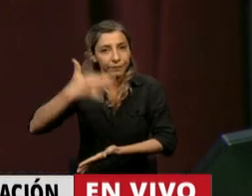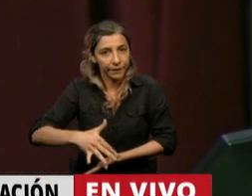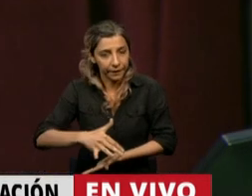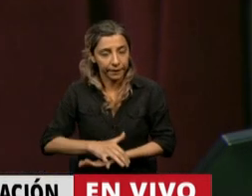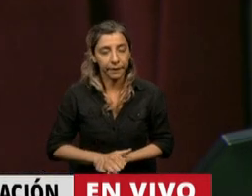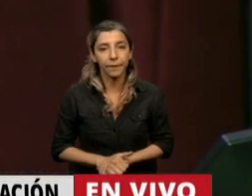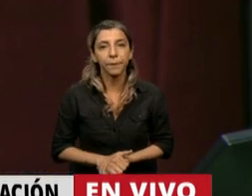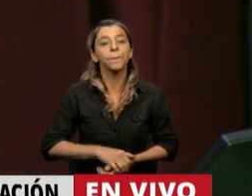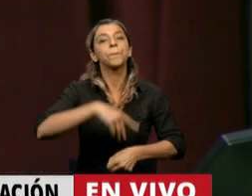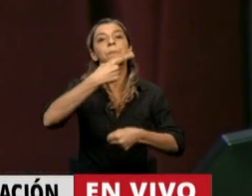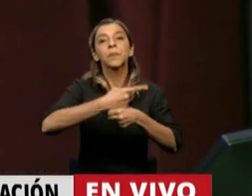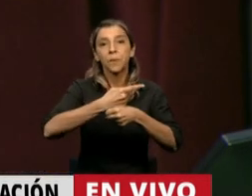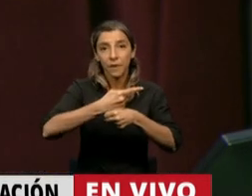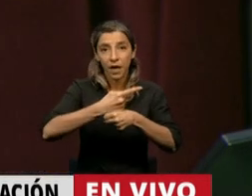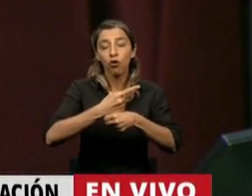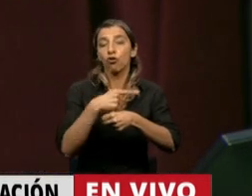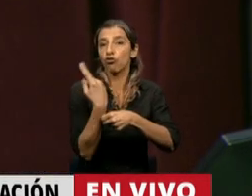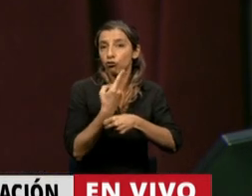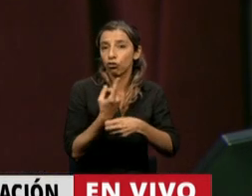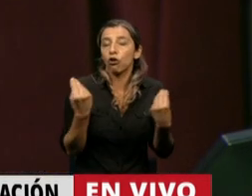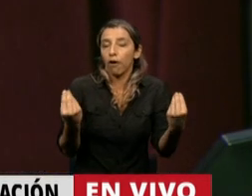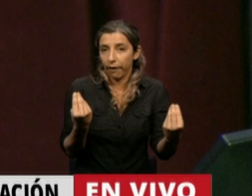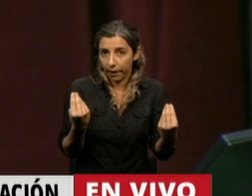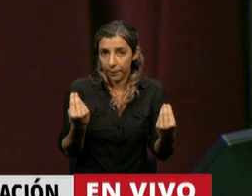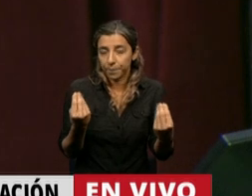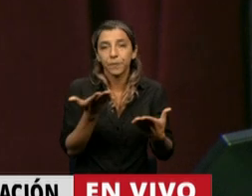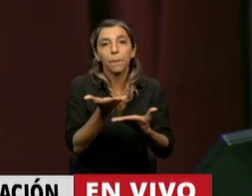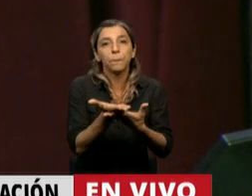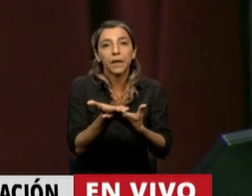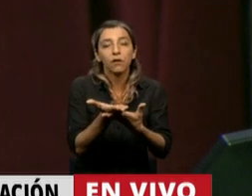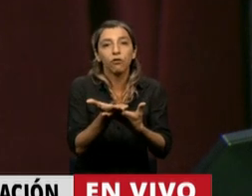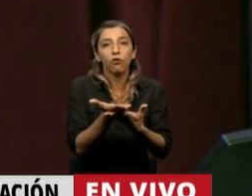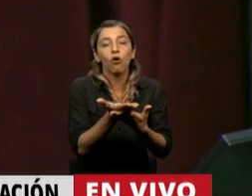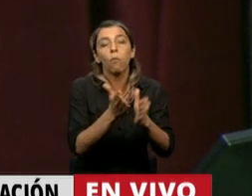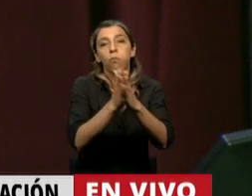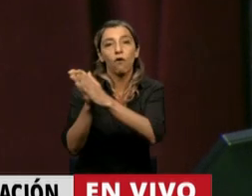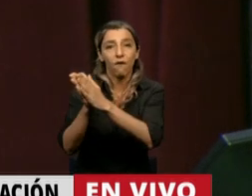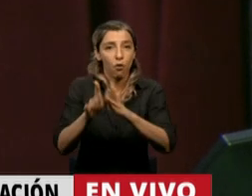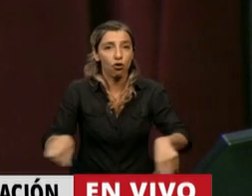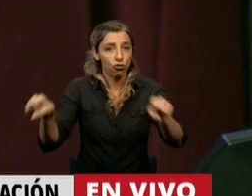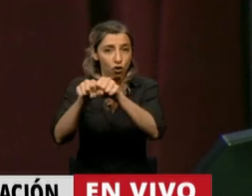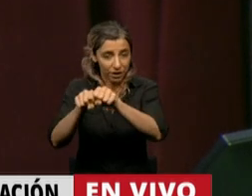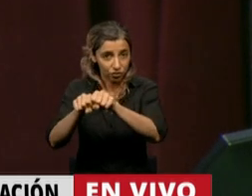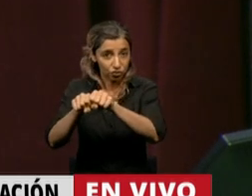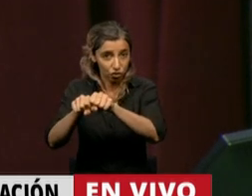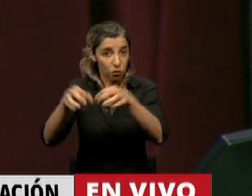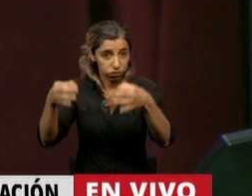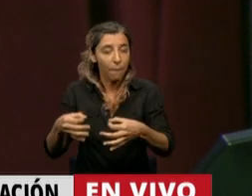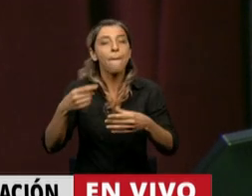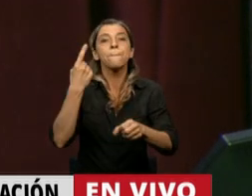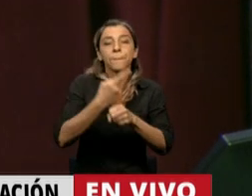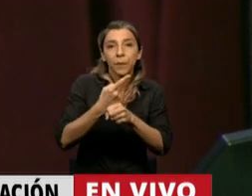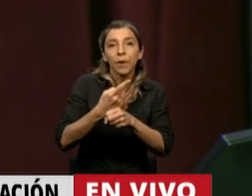entiendan primero vamos a hacer y les pido que hayan revisado a todos el logueo primero vamos a hacer la votación en